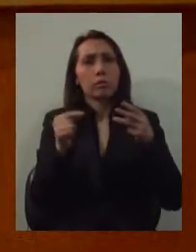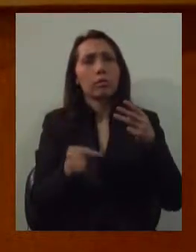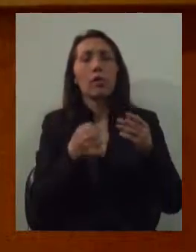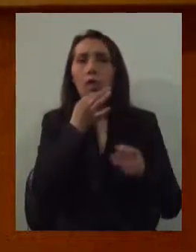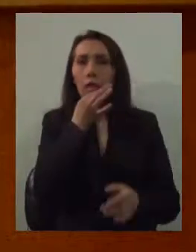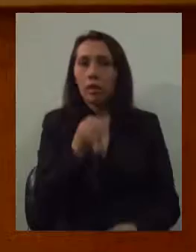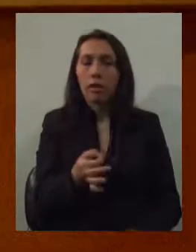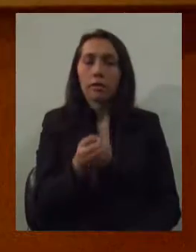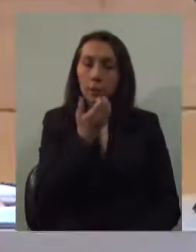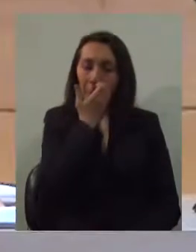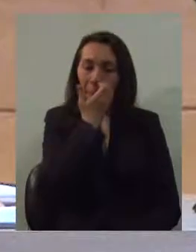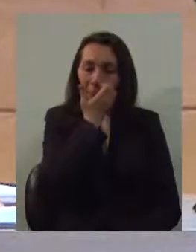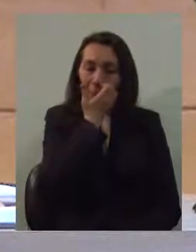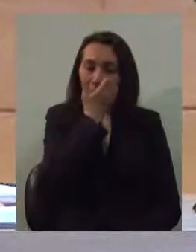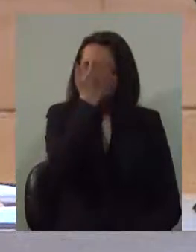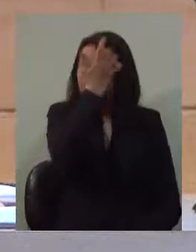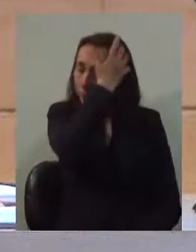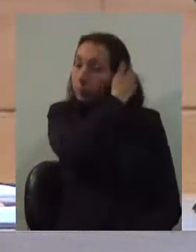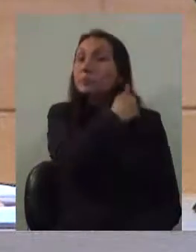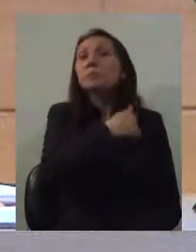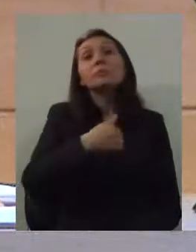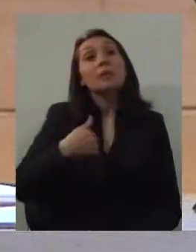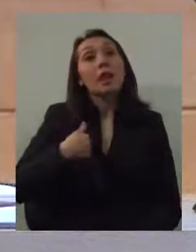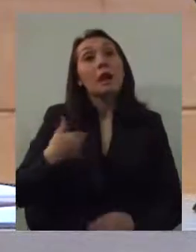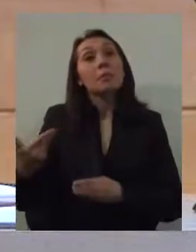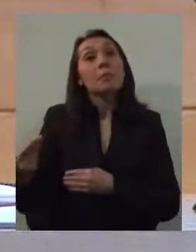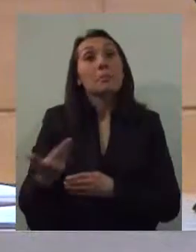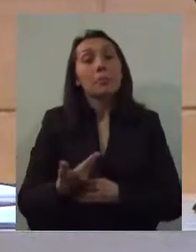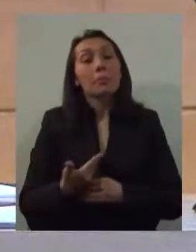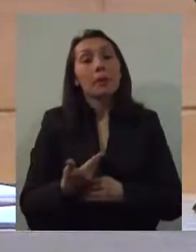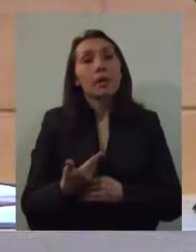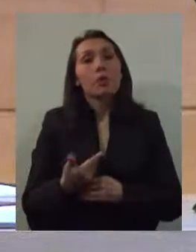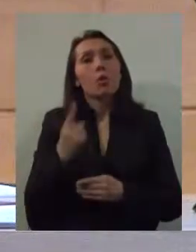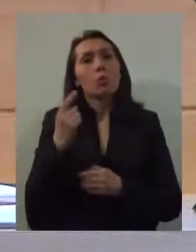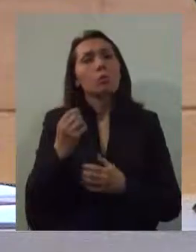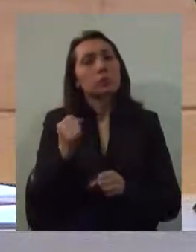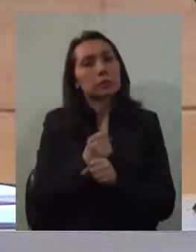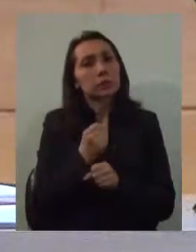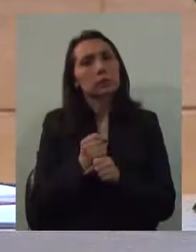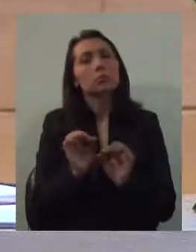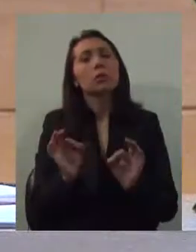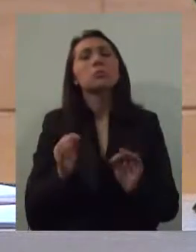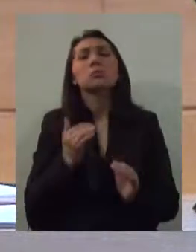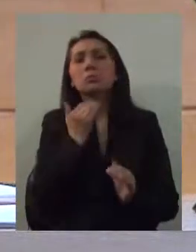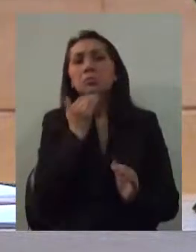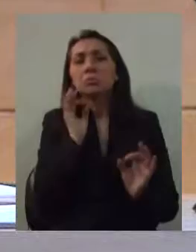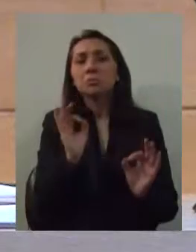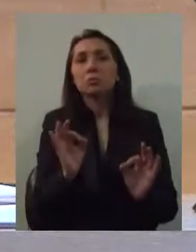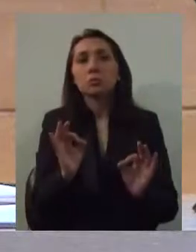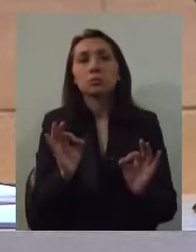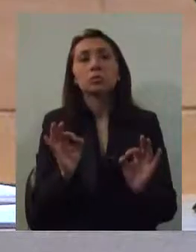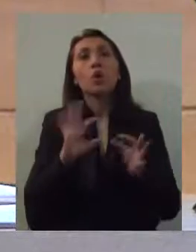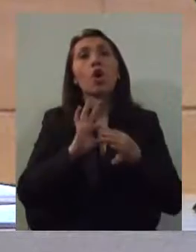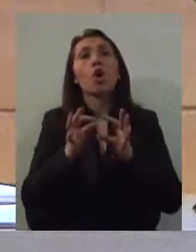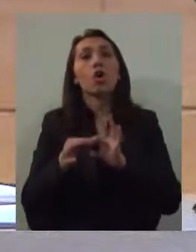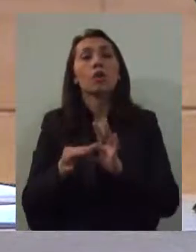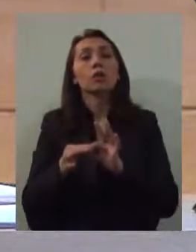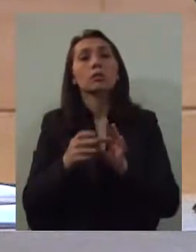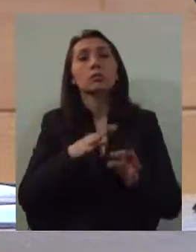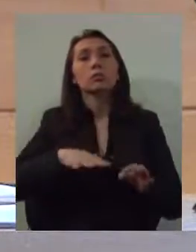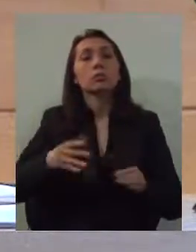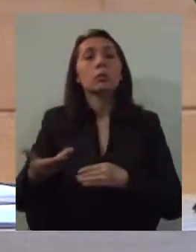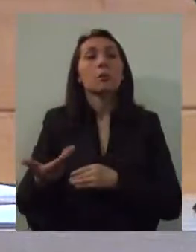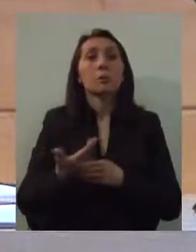planteado. A mí se me ha pedido una tarea un poco más modesta. La organización del certamen